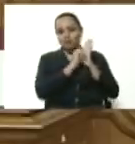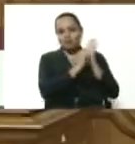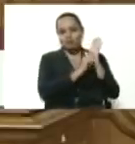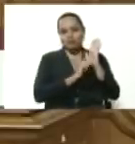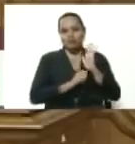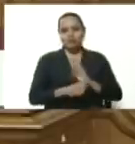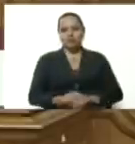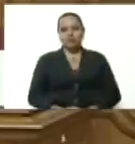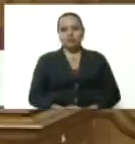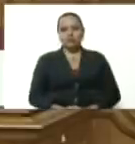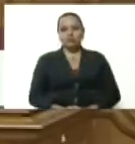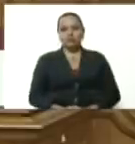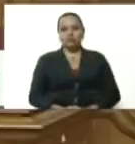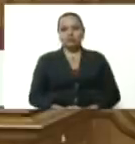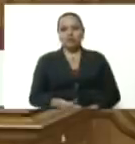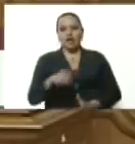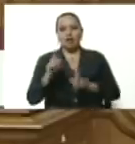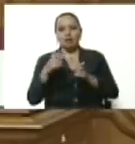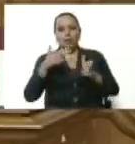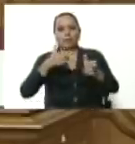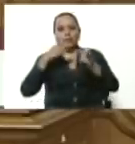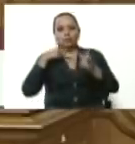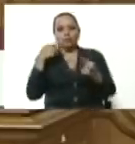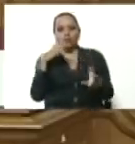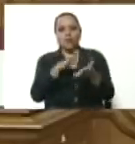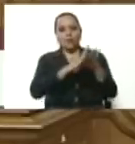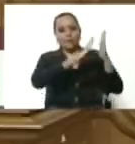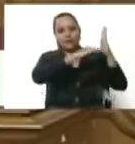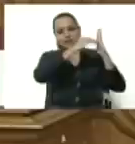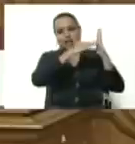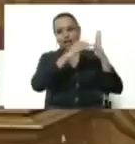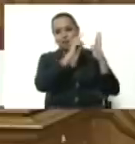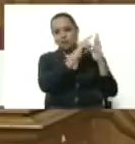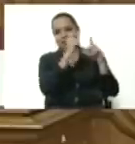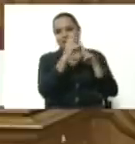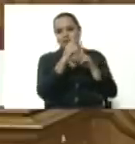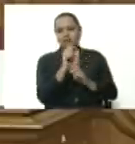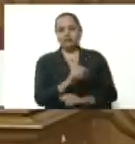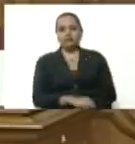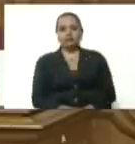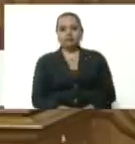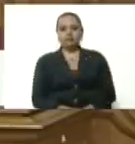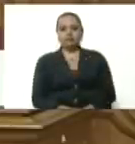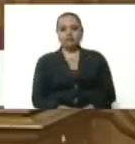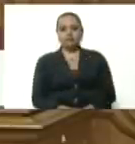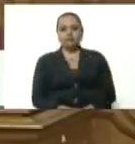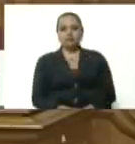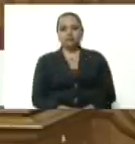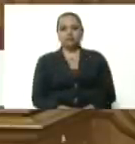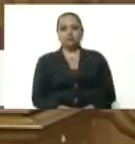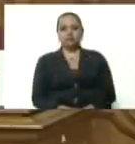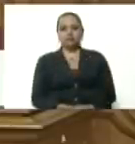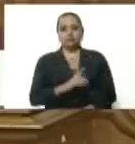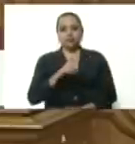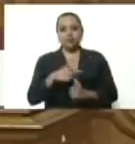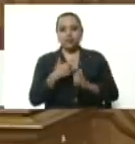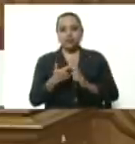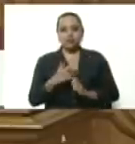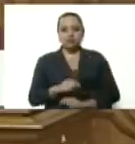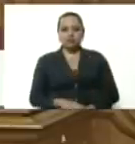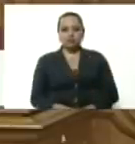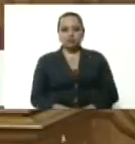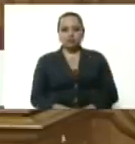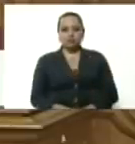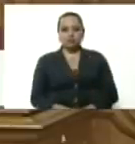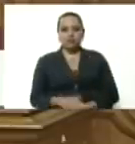¿verdad? Y a más de uno lo mataron pintando eso, solo por pintar eso. Entonces ellos lo escogen, pues la vía la están